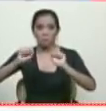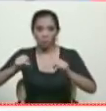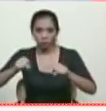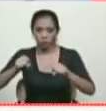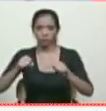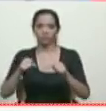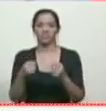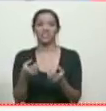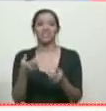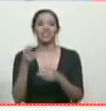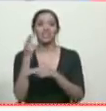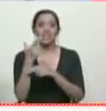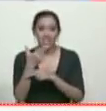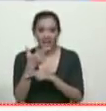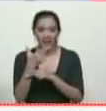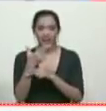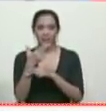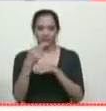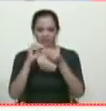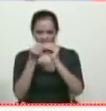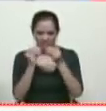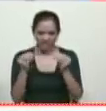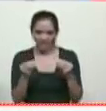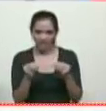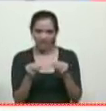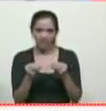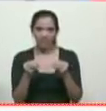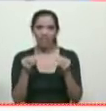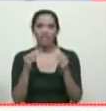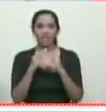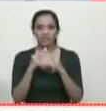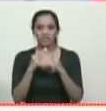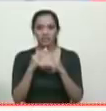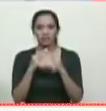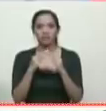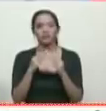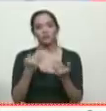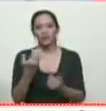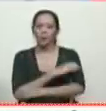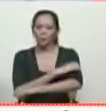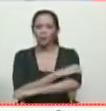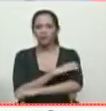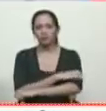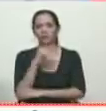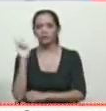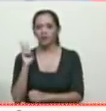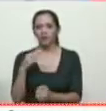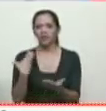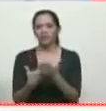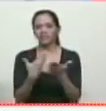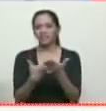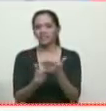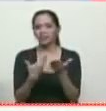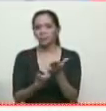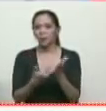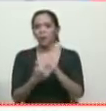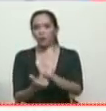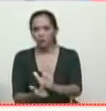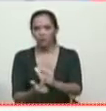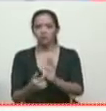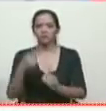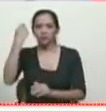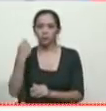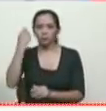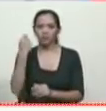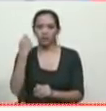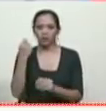Y armas artesanales pero letales, fue la derecha venezolana y hay testimonio gráfico de diputados que estaban al lado de esos muchachos menores de